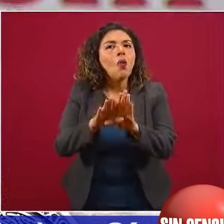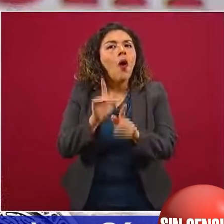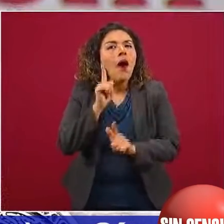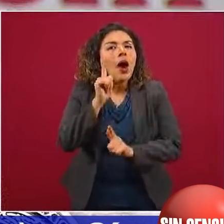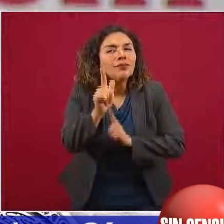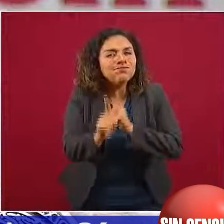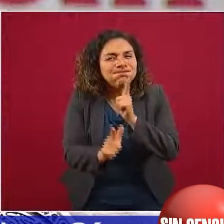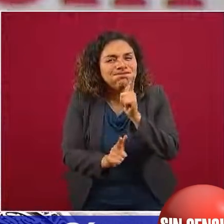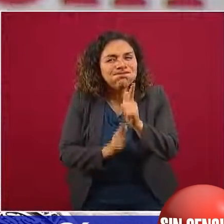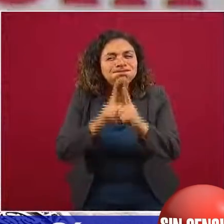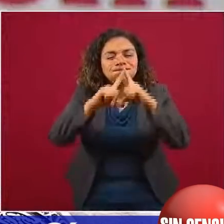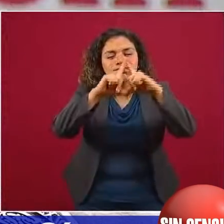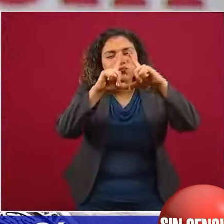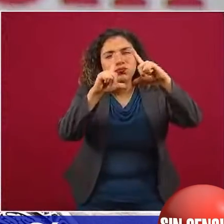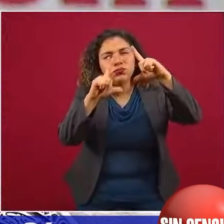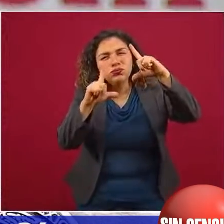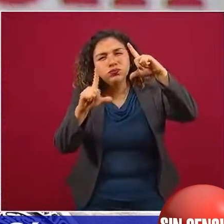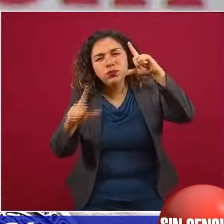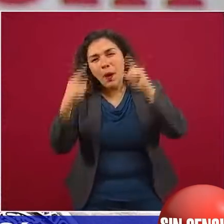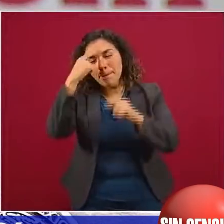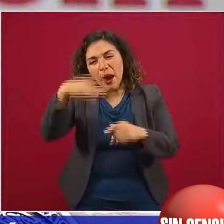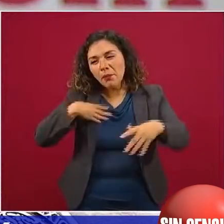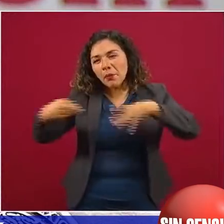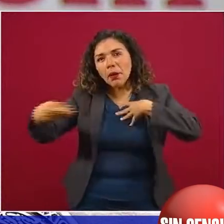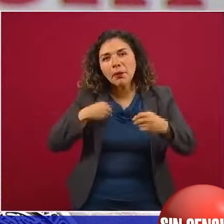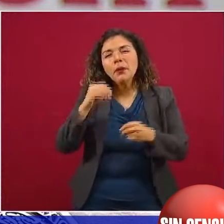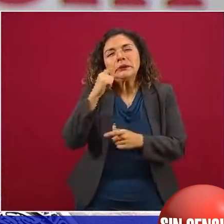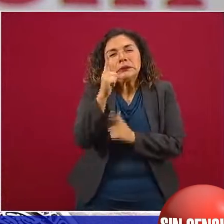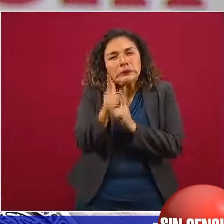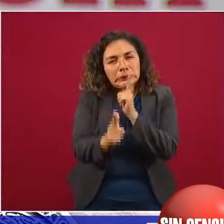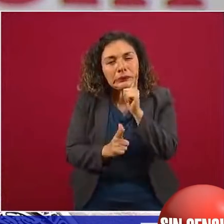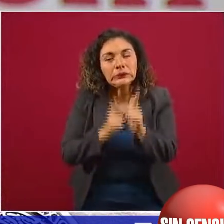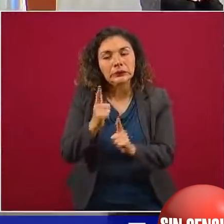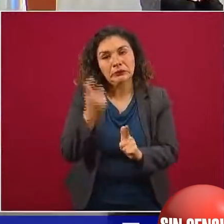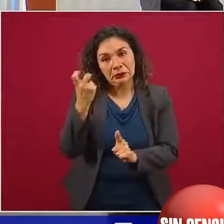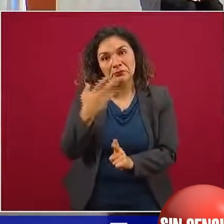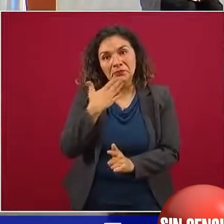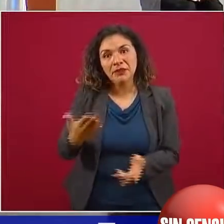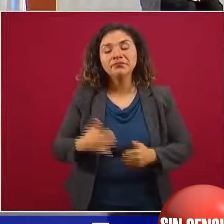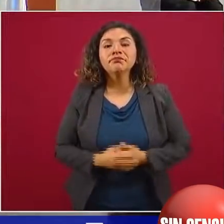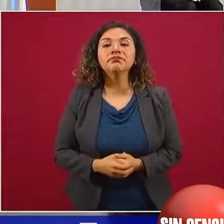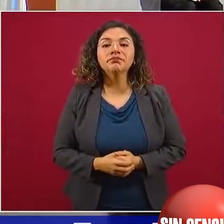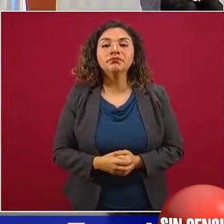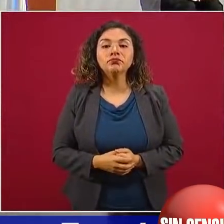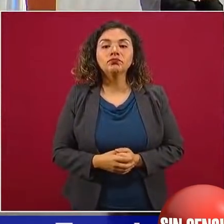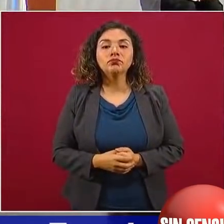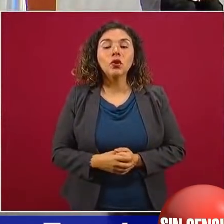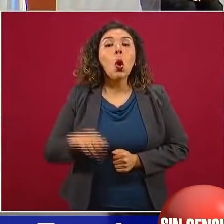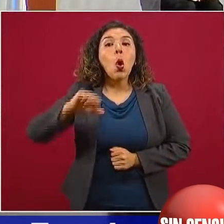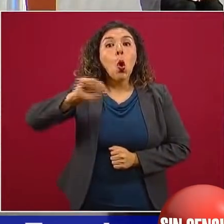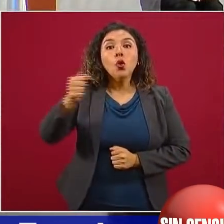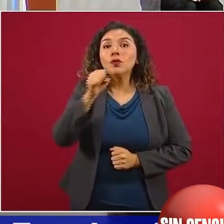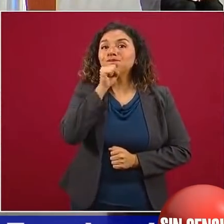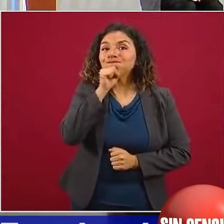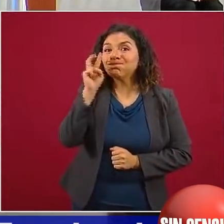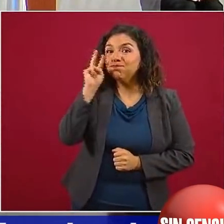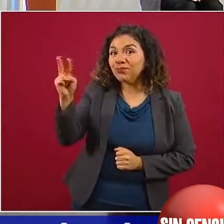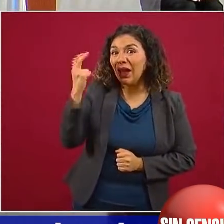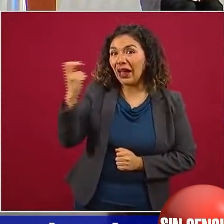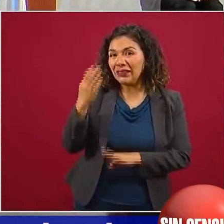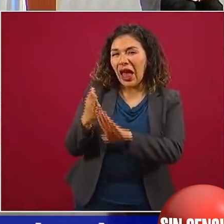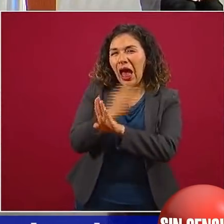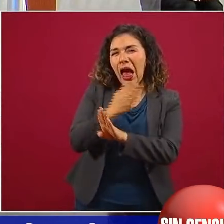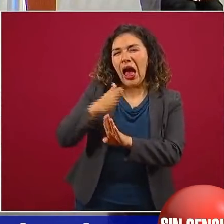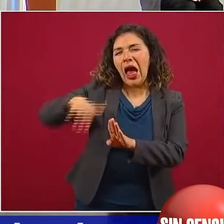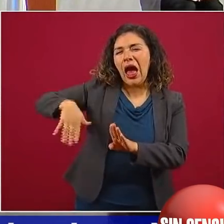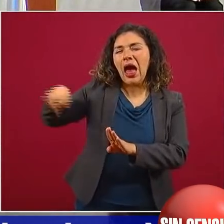esta reducción de la epidemia. La siguiente, por favor. El otro es este indicador que ya comentaba el secretario de